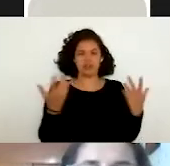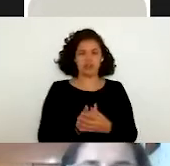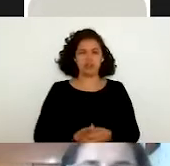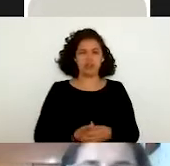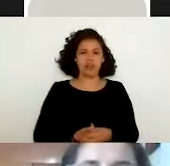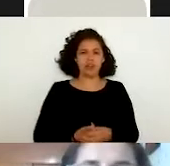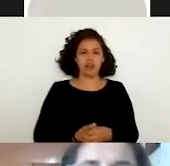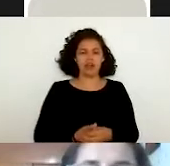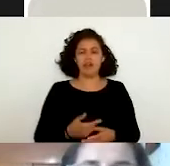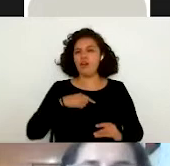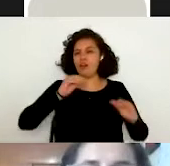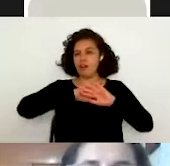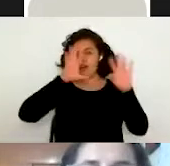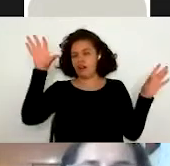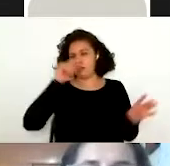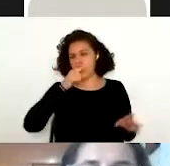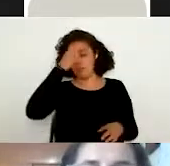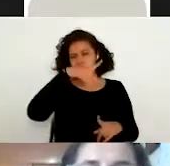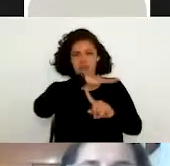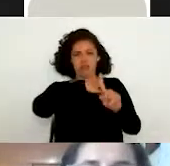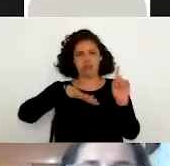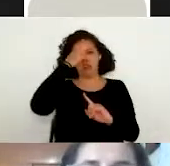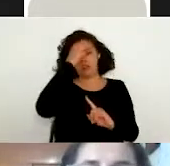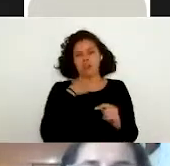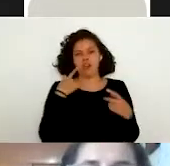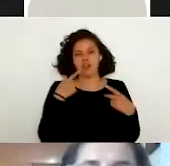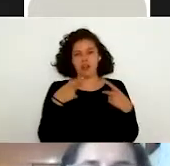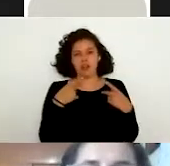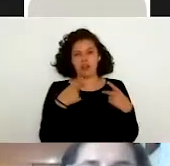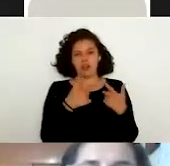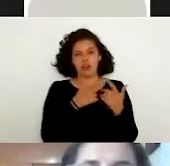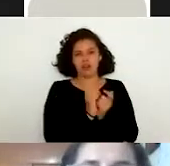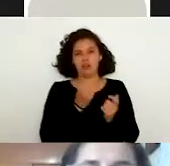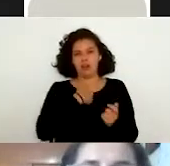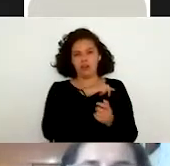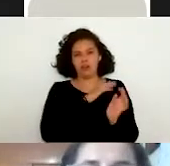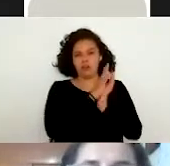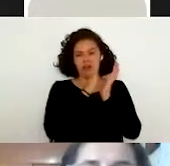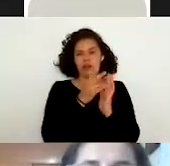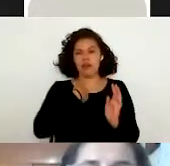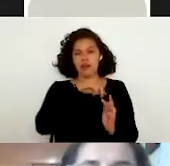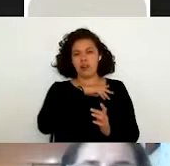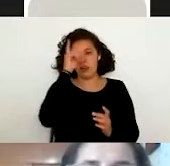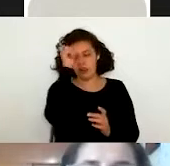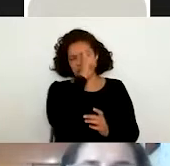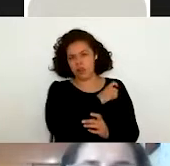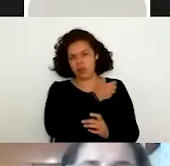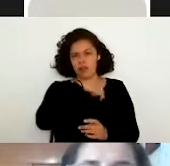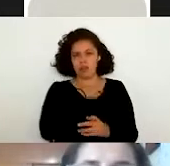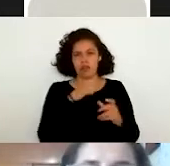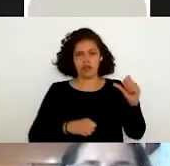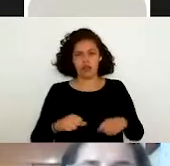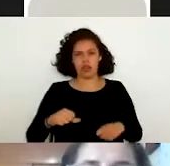tengo claro cuál es la situación de la población con la que voy a intervenir, entonces difícilmente voy a hacer actividades que